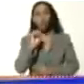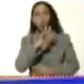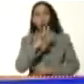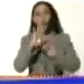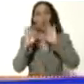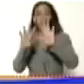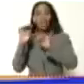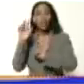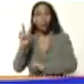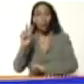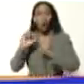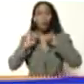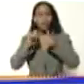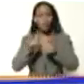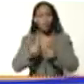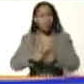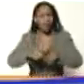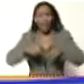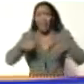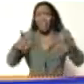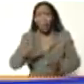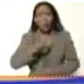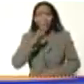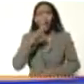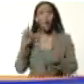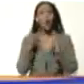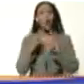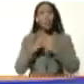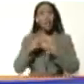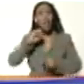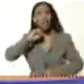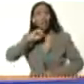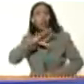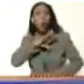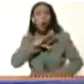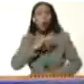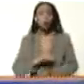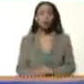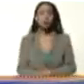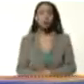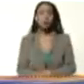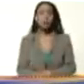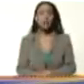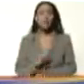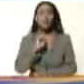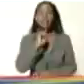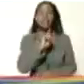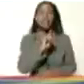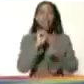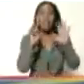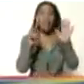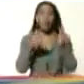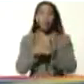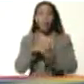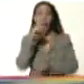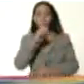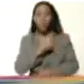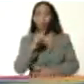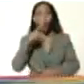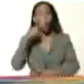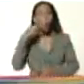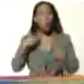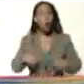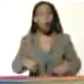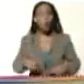comenzó el más grande genocidio que se conozca en la historia de 7.000 años de la humanidad, el más